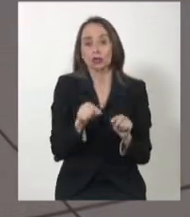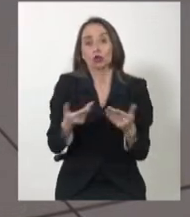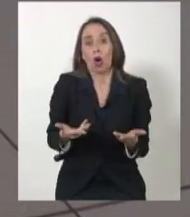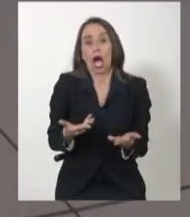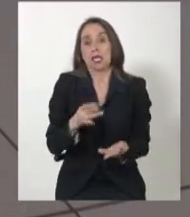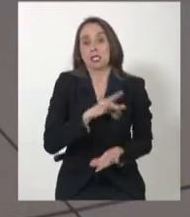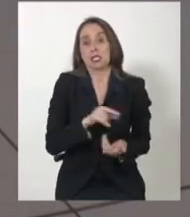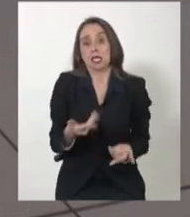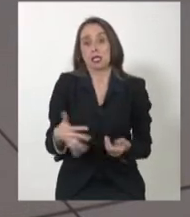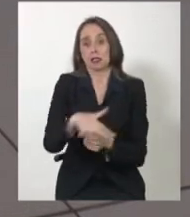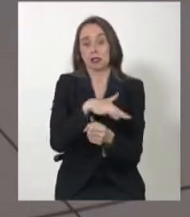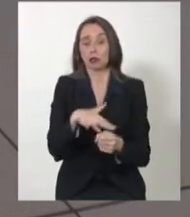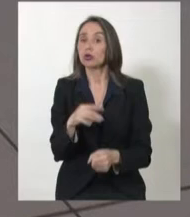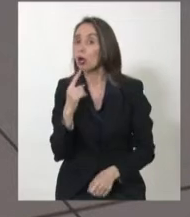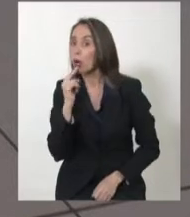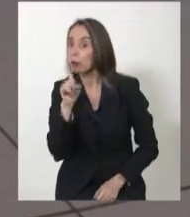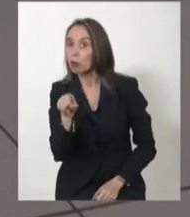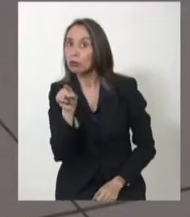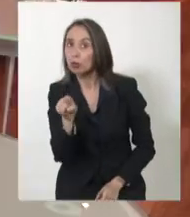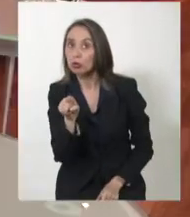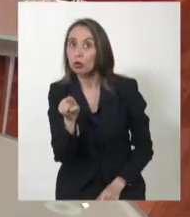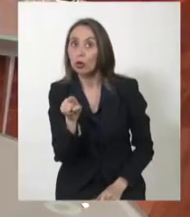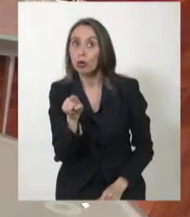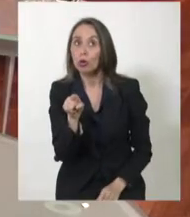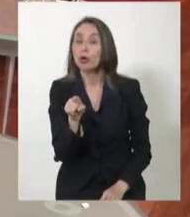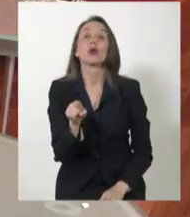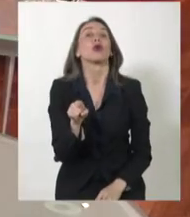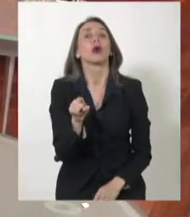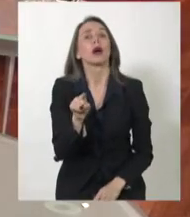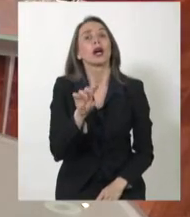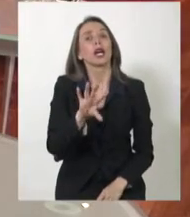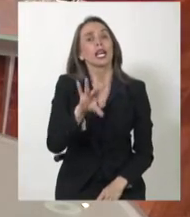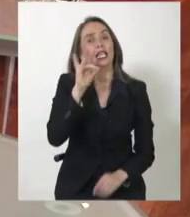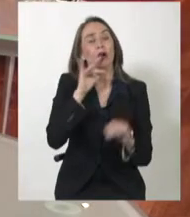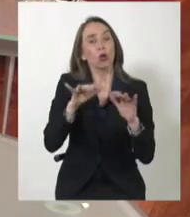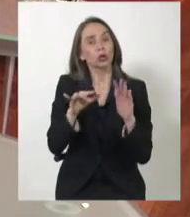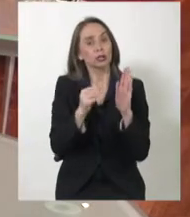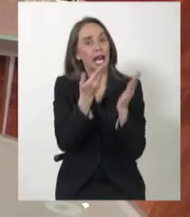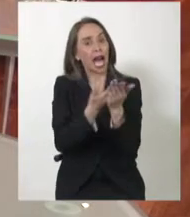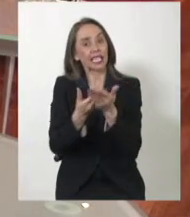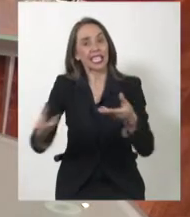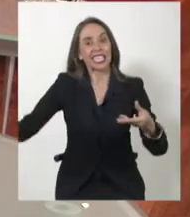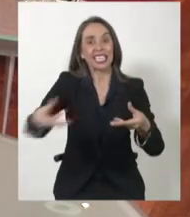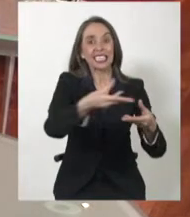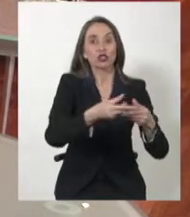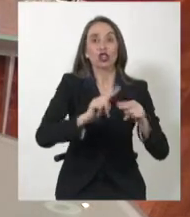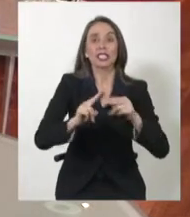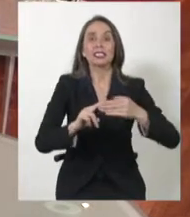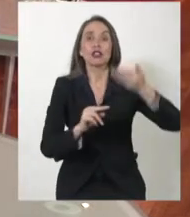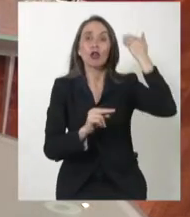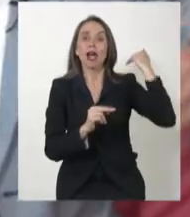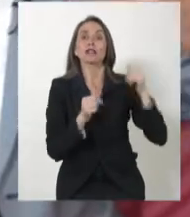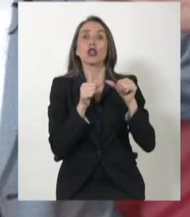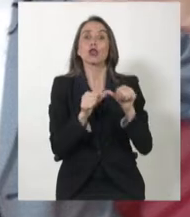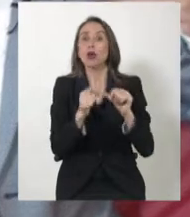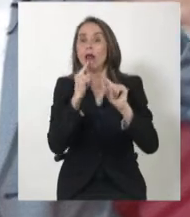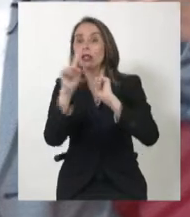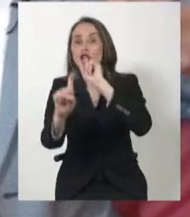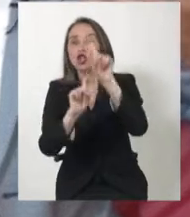tiene. Pero tú estarías por utilizar esos insumos o provocar nuevamente... No,